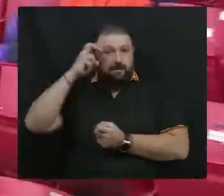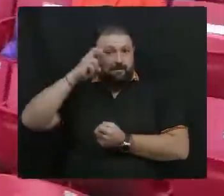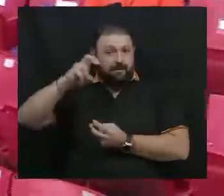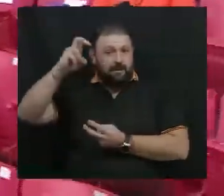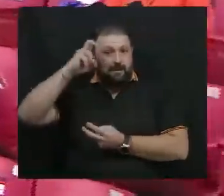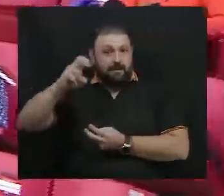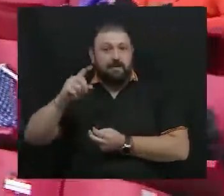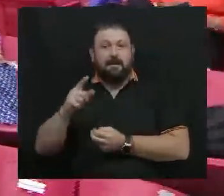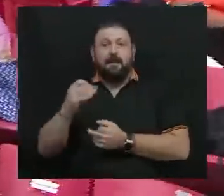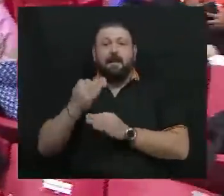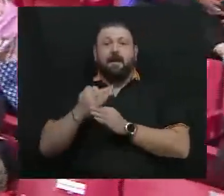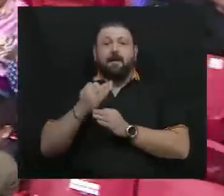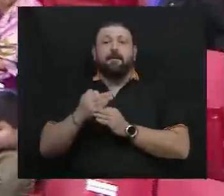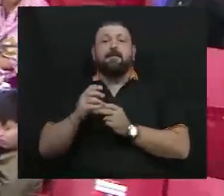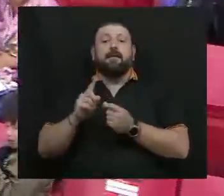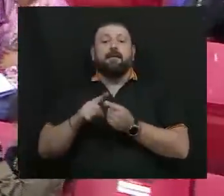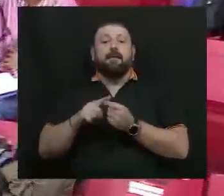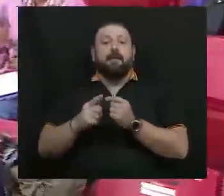mano.